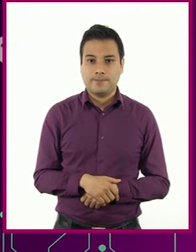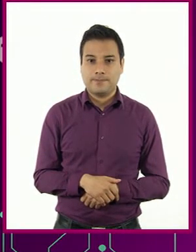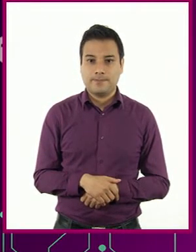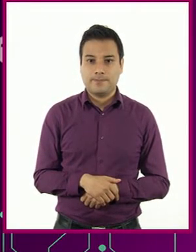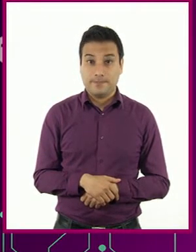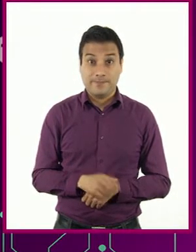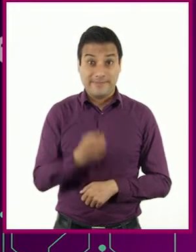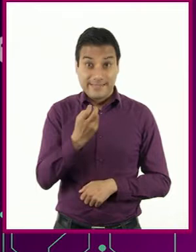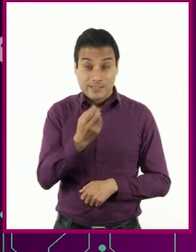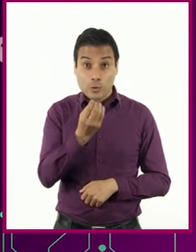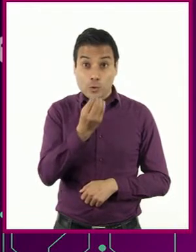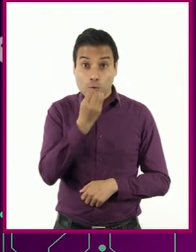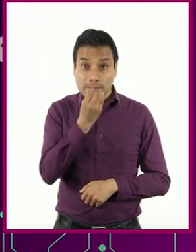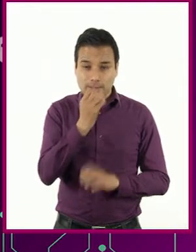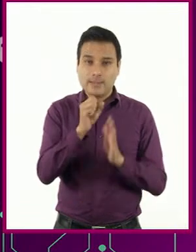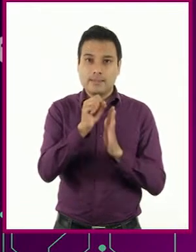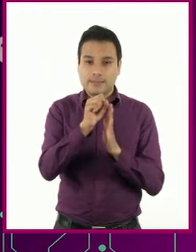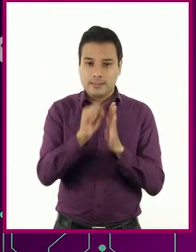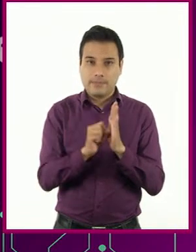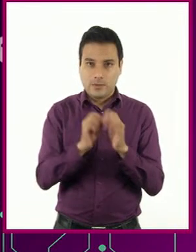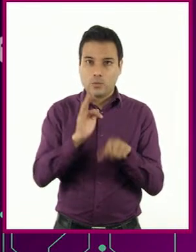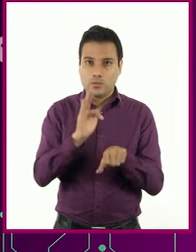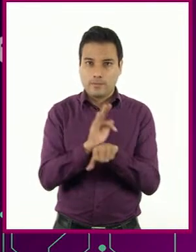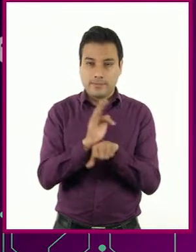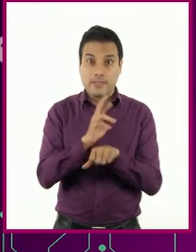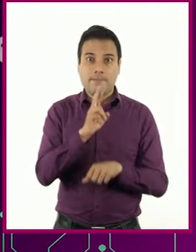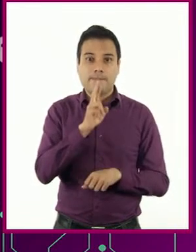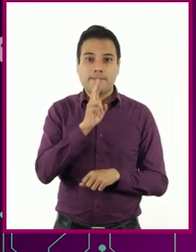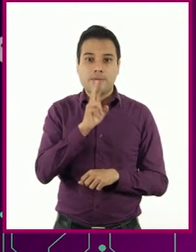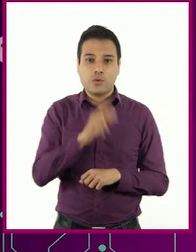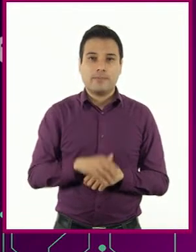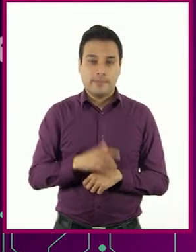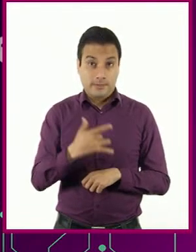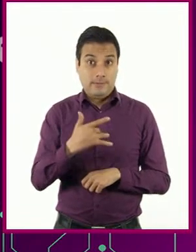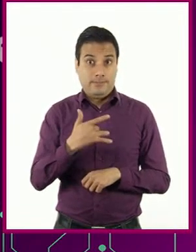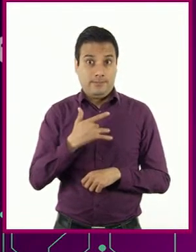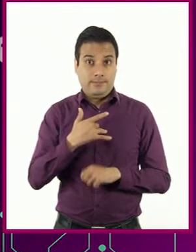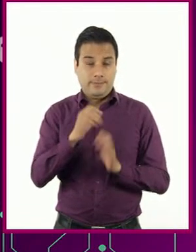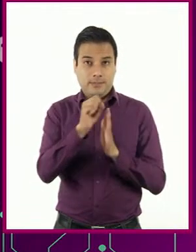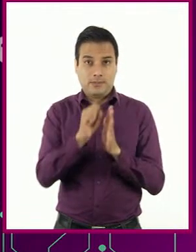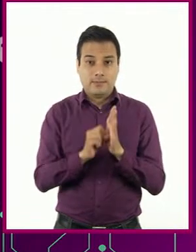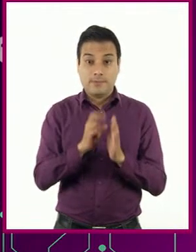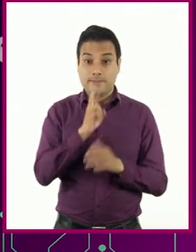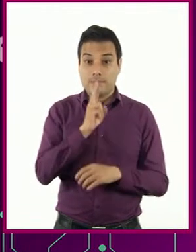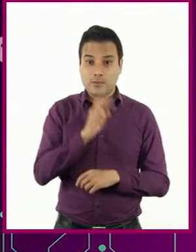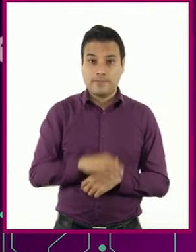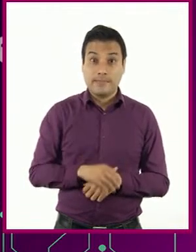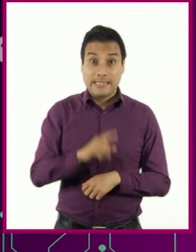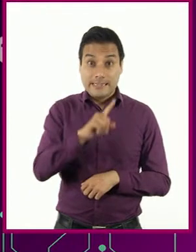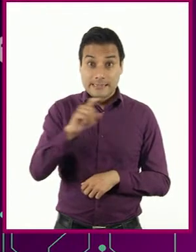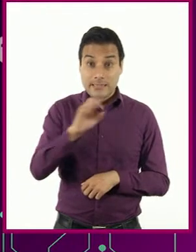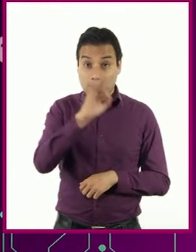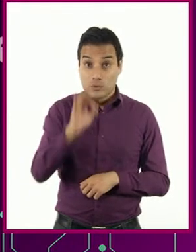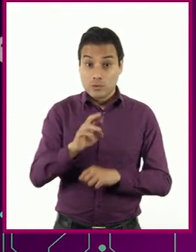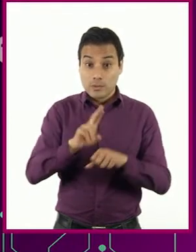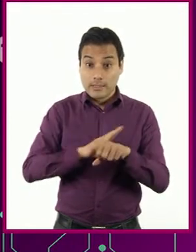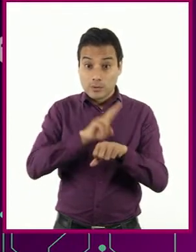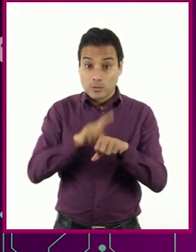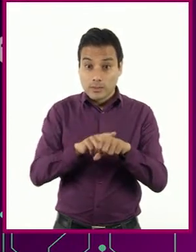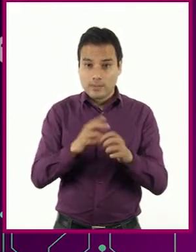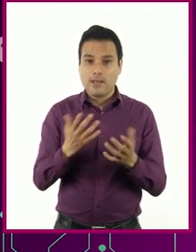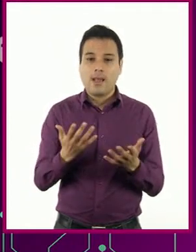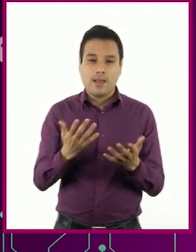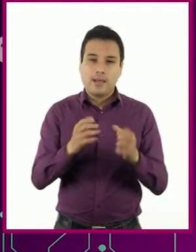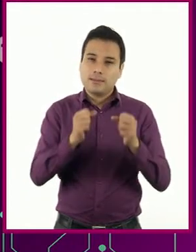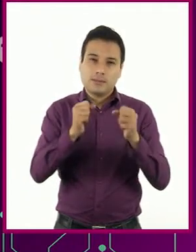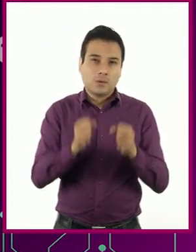Este refrigerio es excelente para el sistema inmunológico, digestivo y cardiovascular. Y además, como es 100% natural, segurísimo